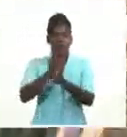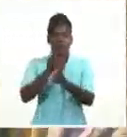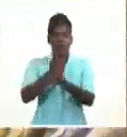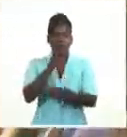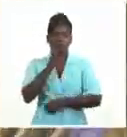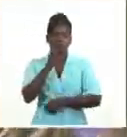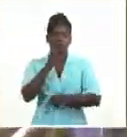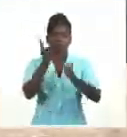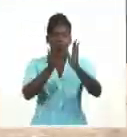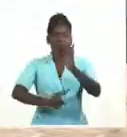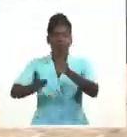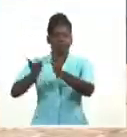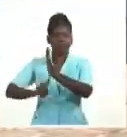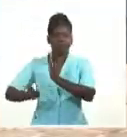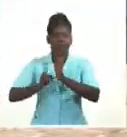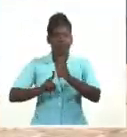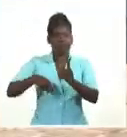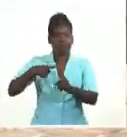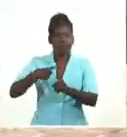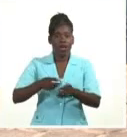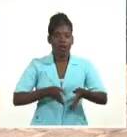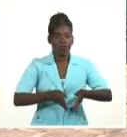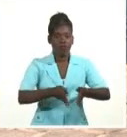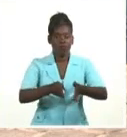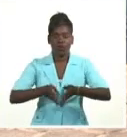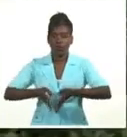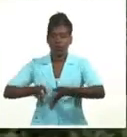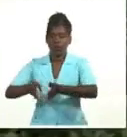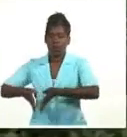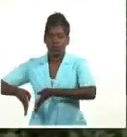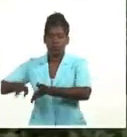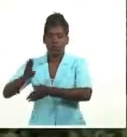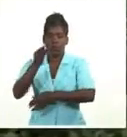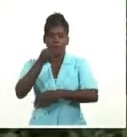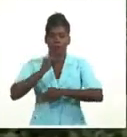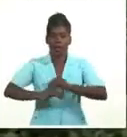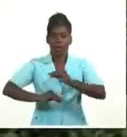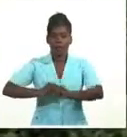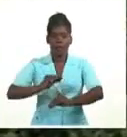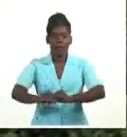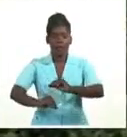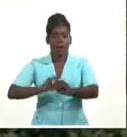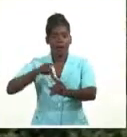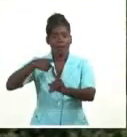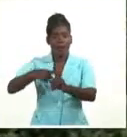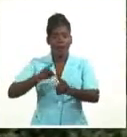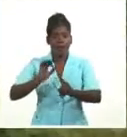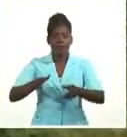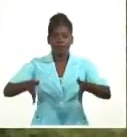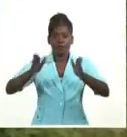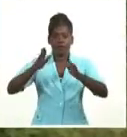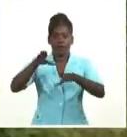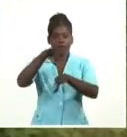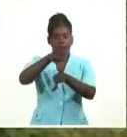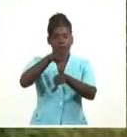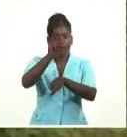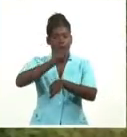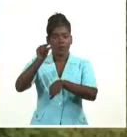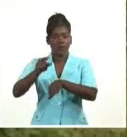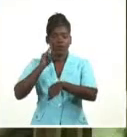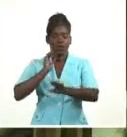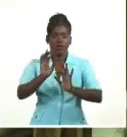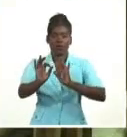de la agricultura, el acondicionamiento de los centros de aislamiento y la limpieza de zanjas y canales para minimizar los efectos de las